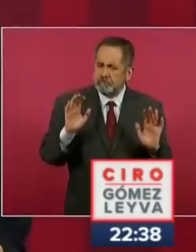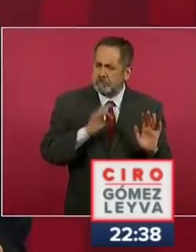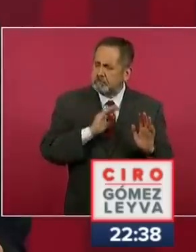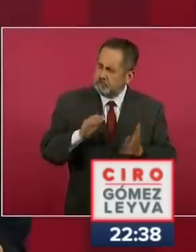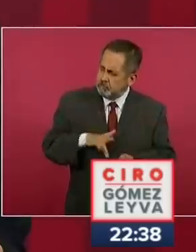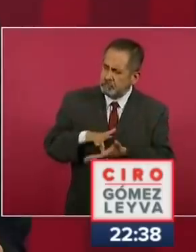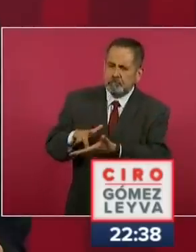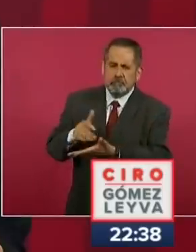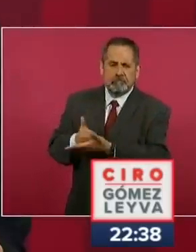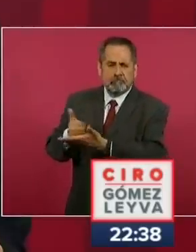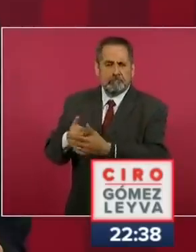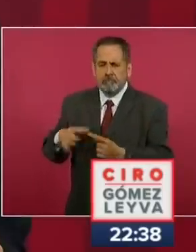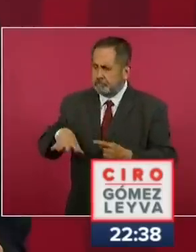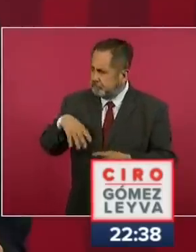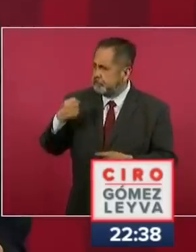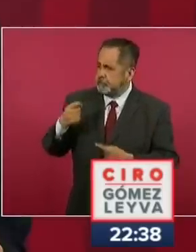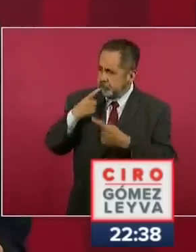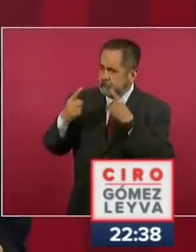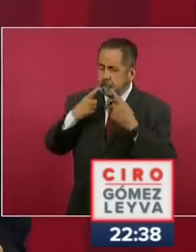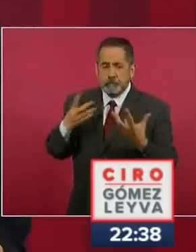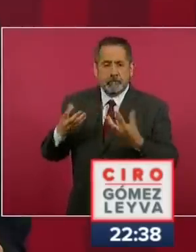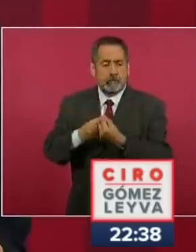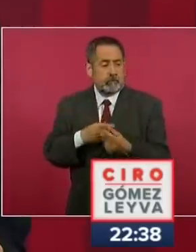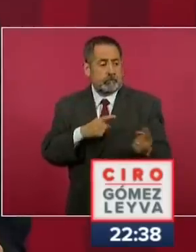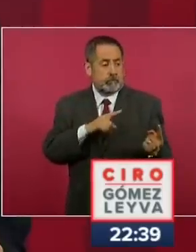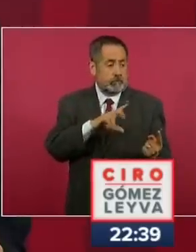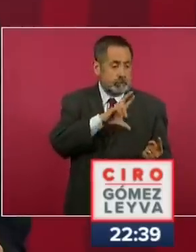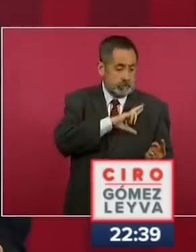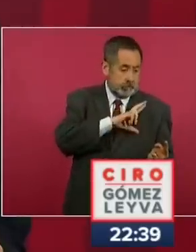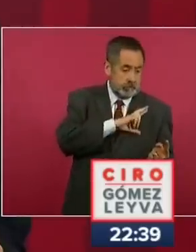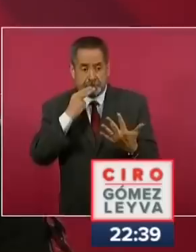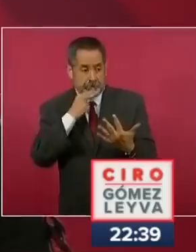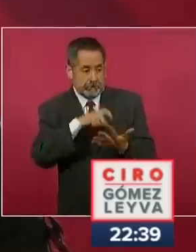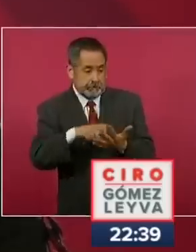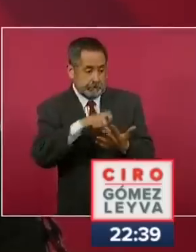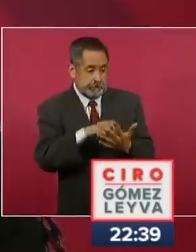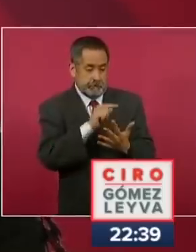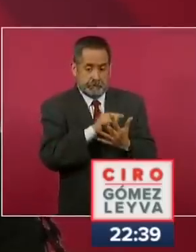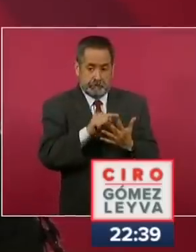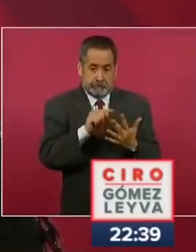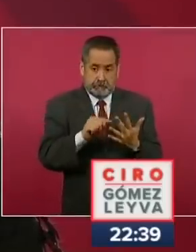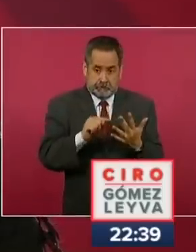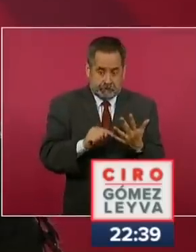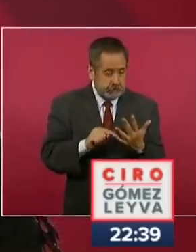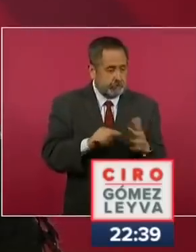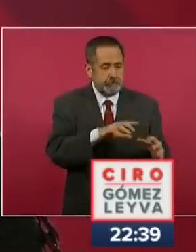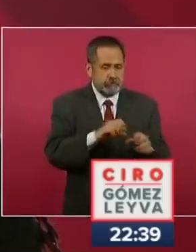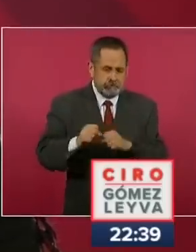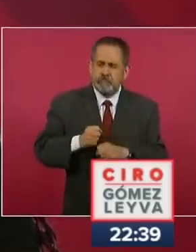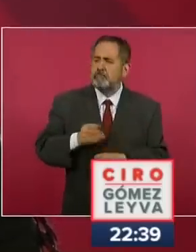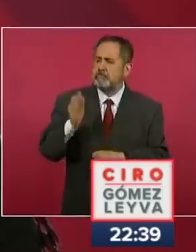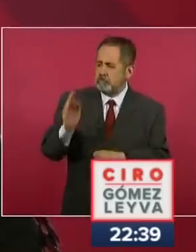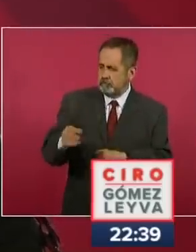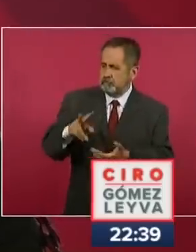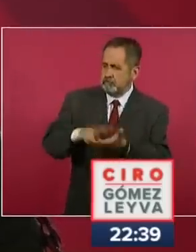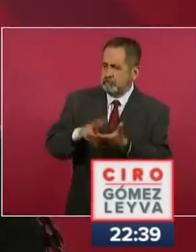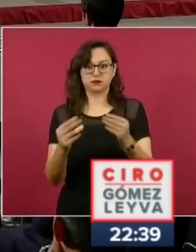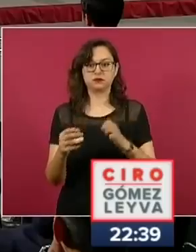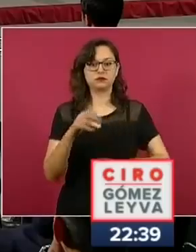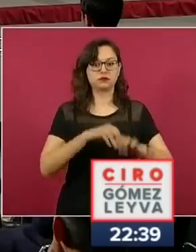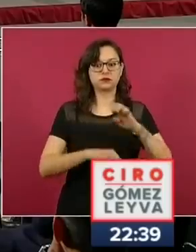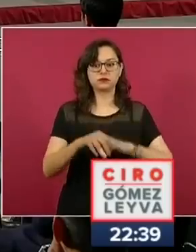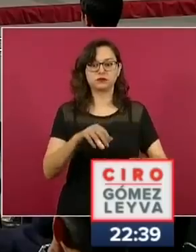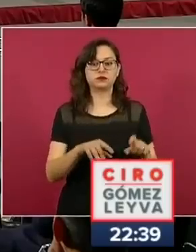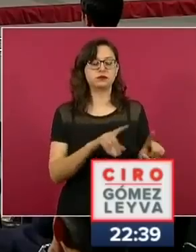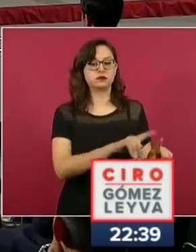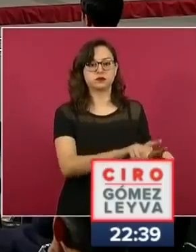de la importancia de la colaboración entre el sector privado y el gobierno federal. Lo hacemos porque somos una empresa comprometida con México. A